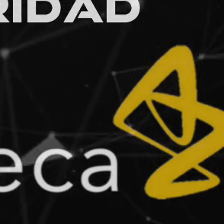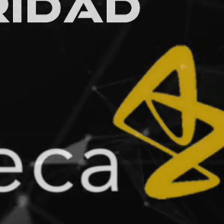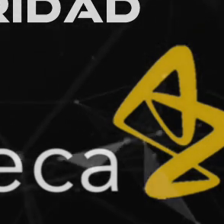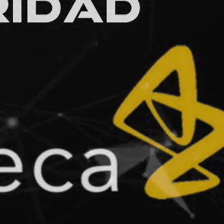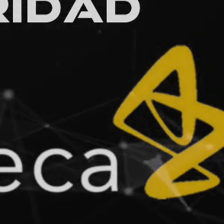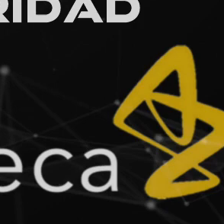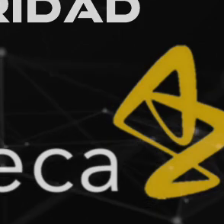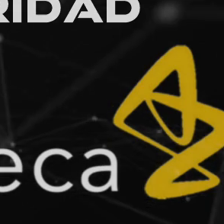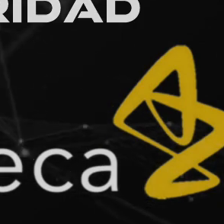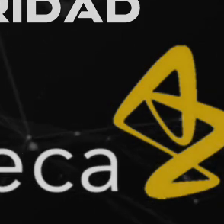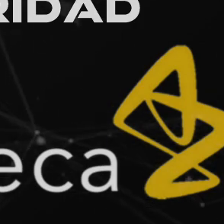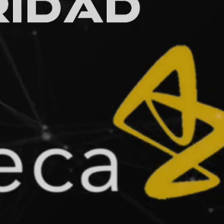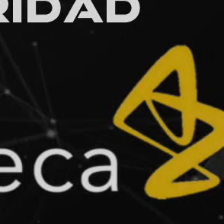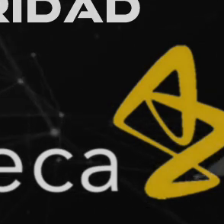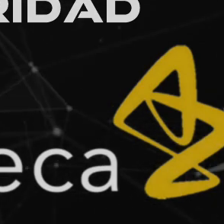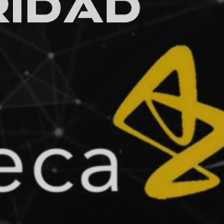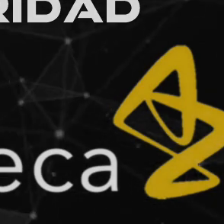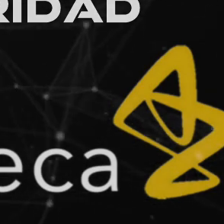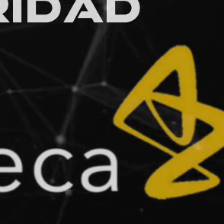nuestro canal.